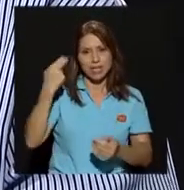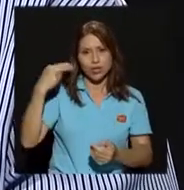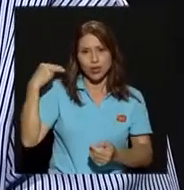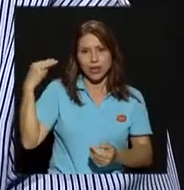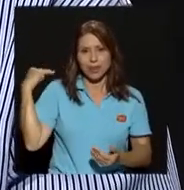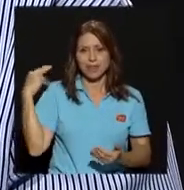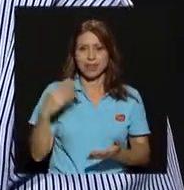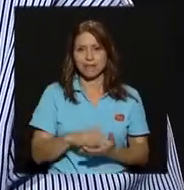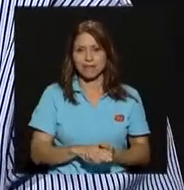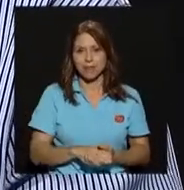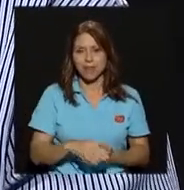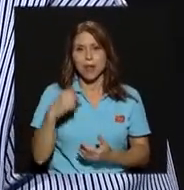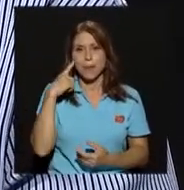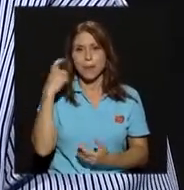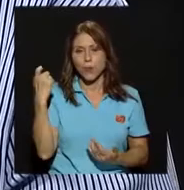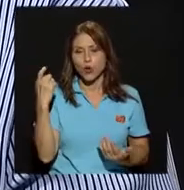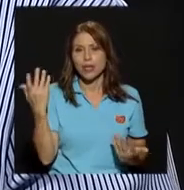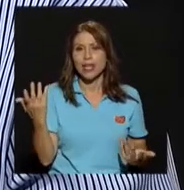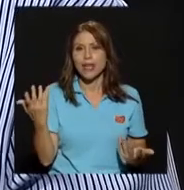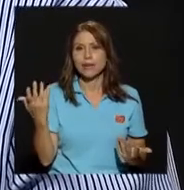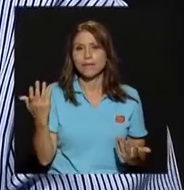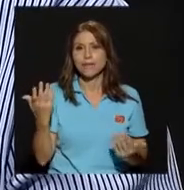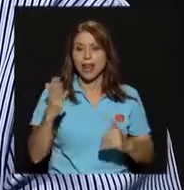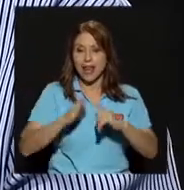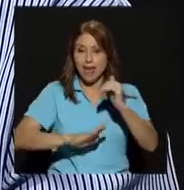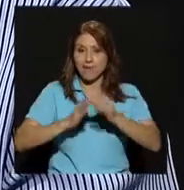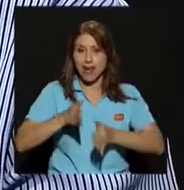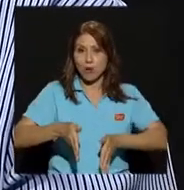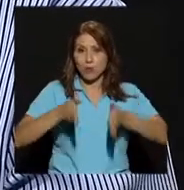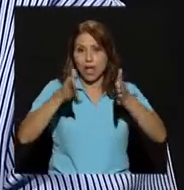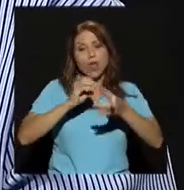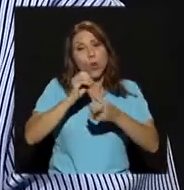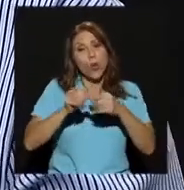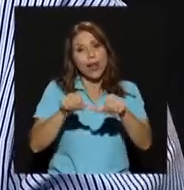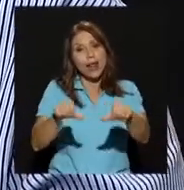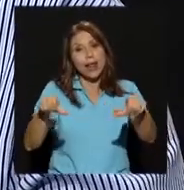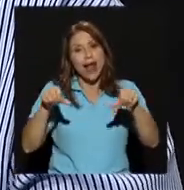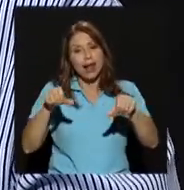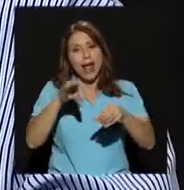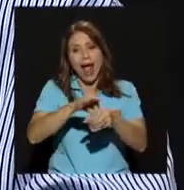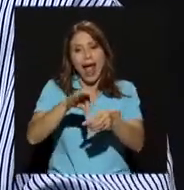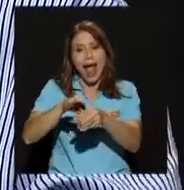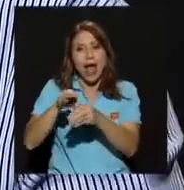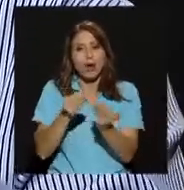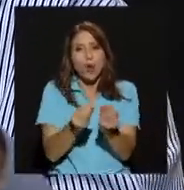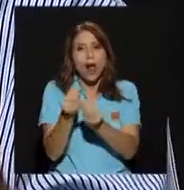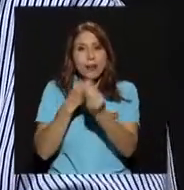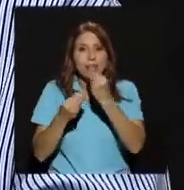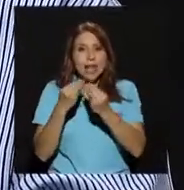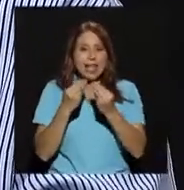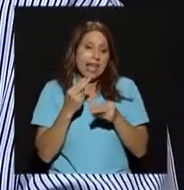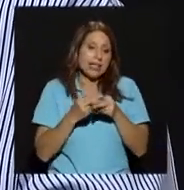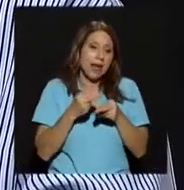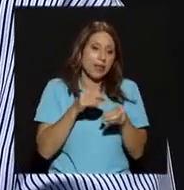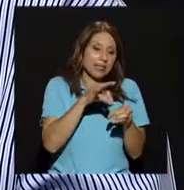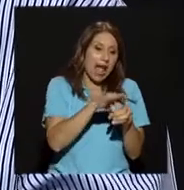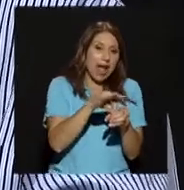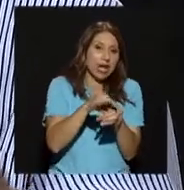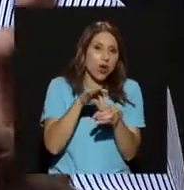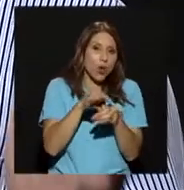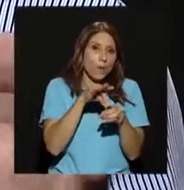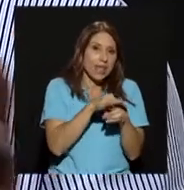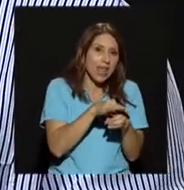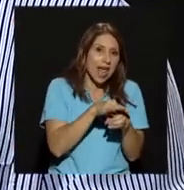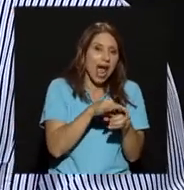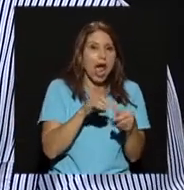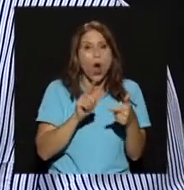históricamente. Porque la facultad o el área agroalimentaria, llámese agronomía, que es la parte de cultivos,